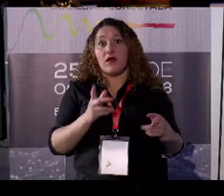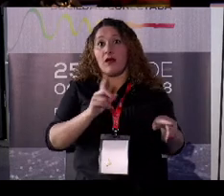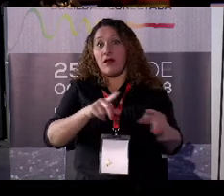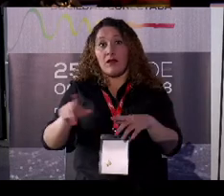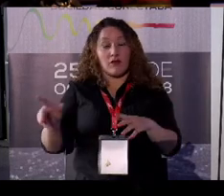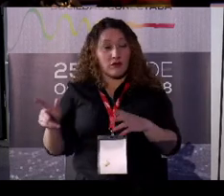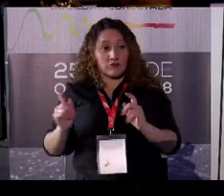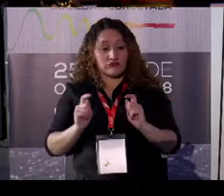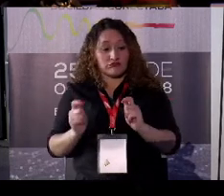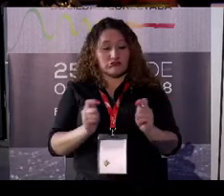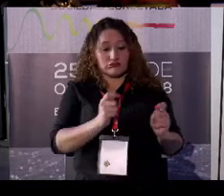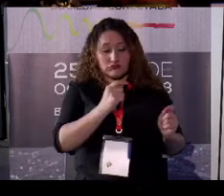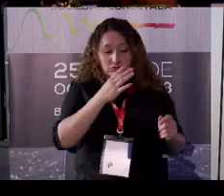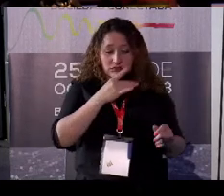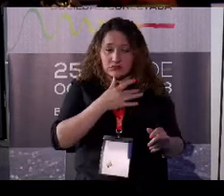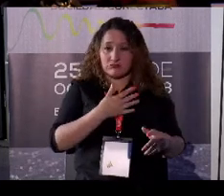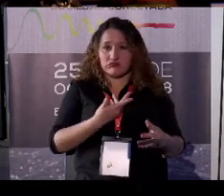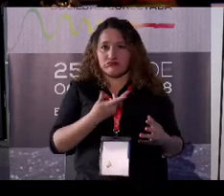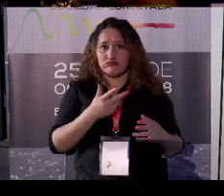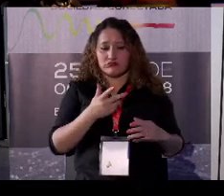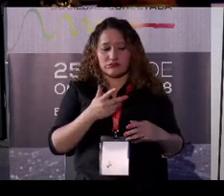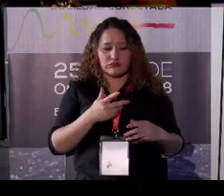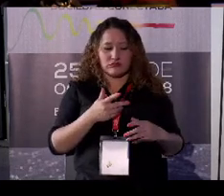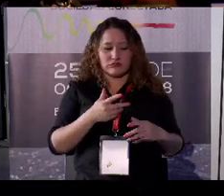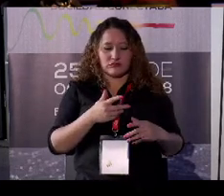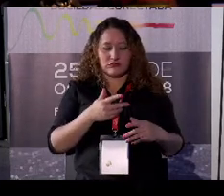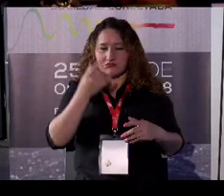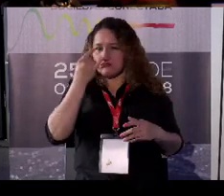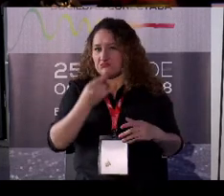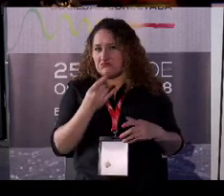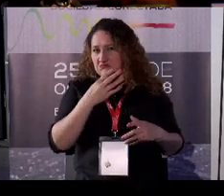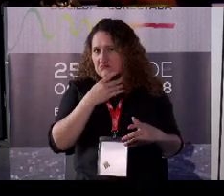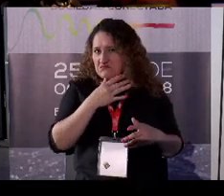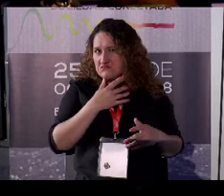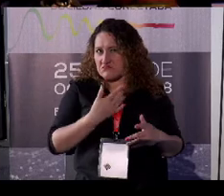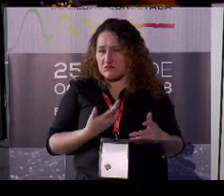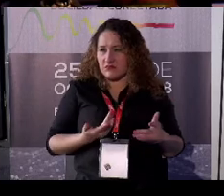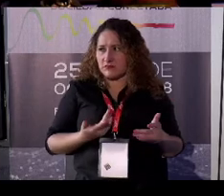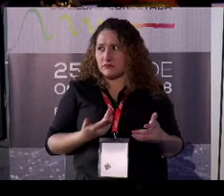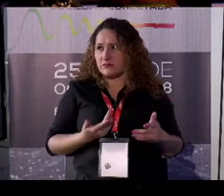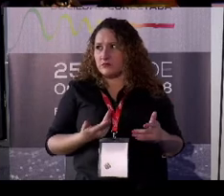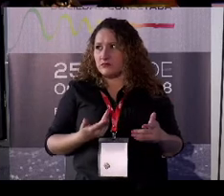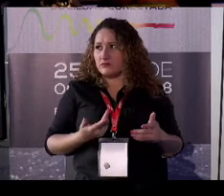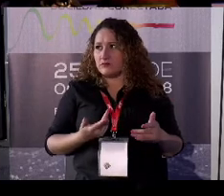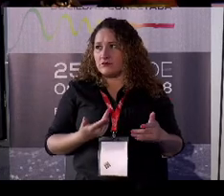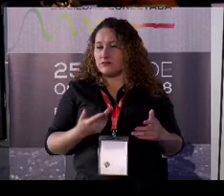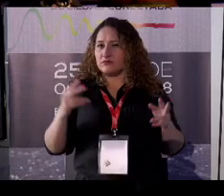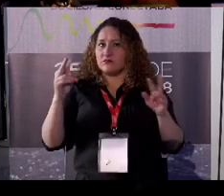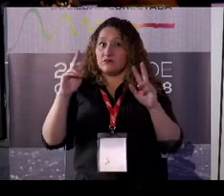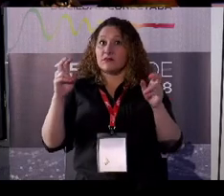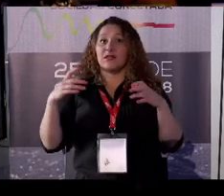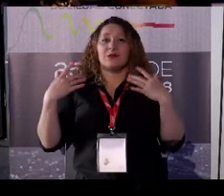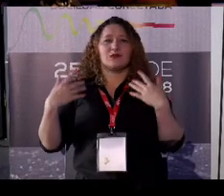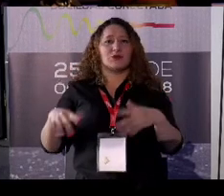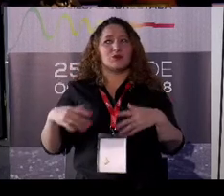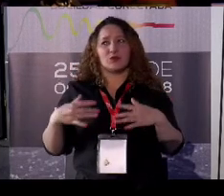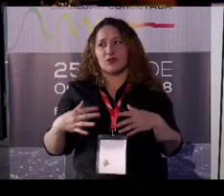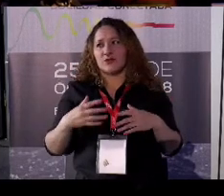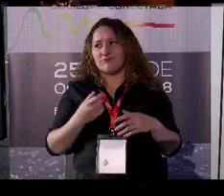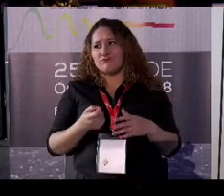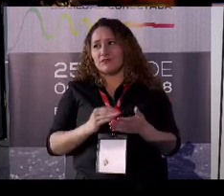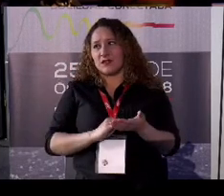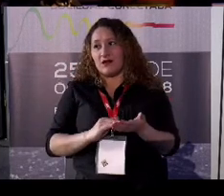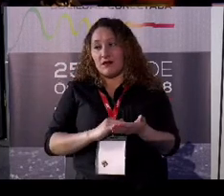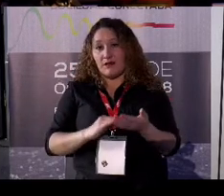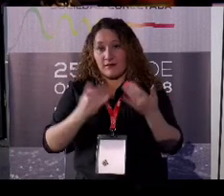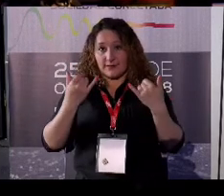asigna porque son grandes extensiones donde no hay interesados en principio. El tema es candente, el tema no se ha